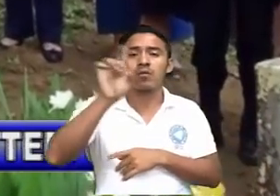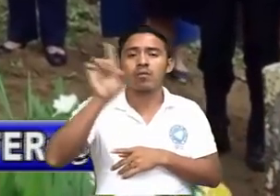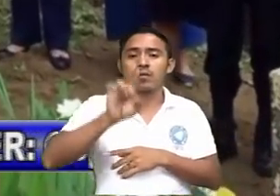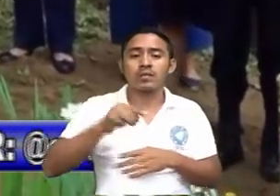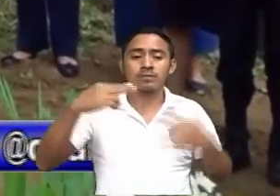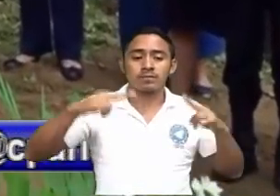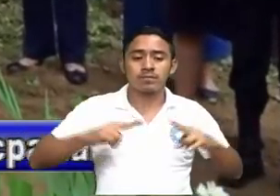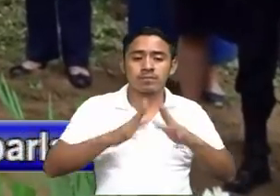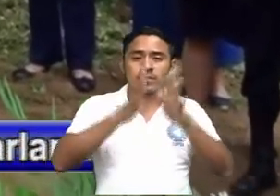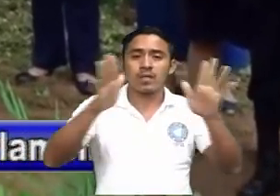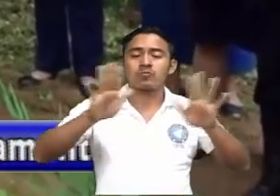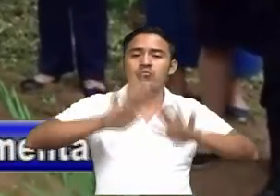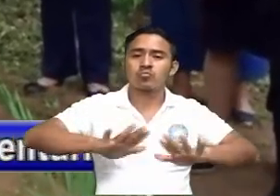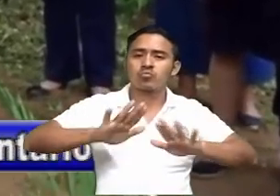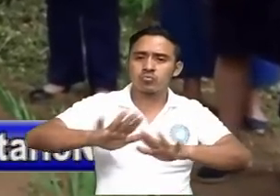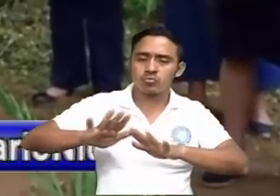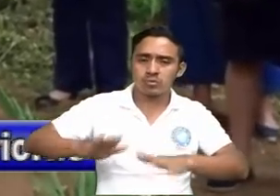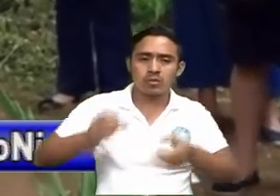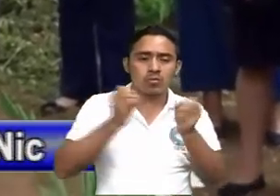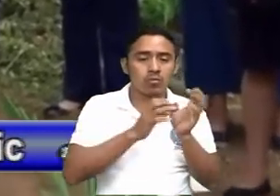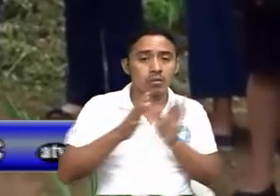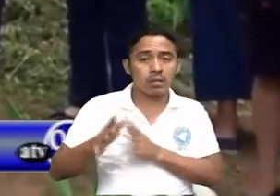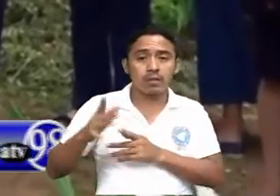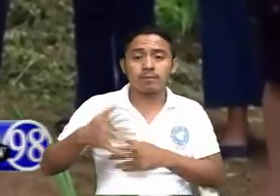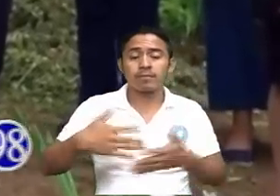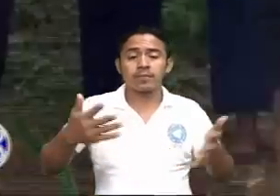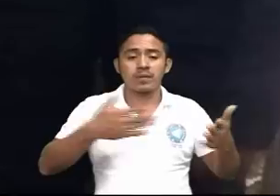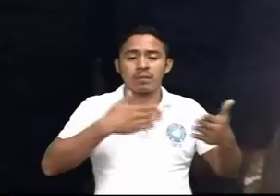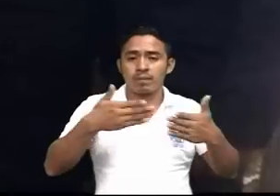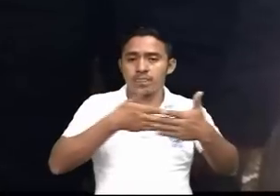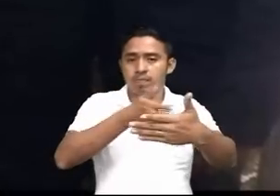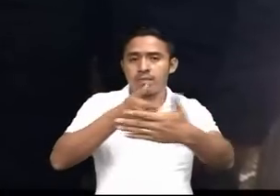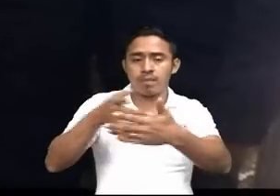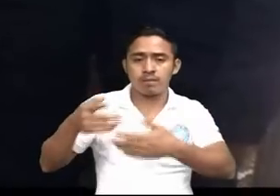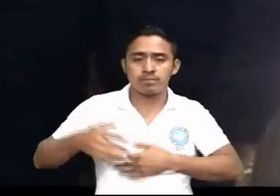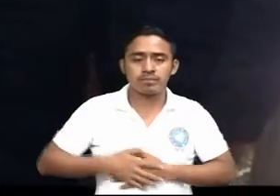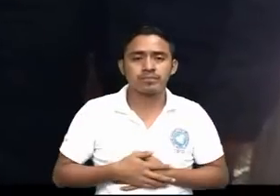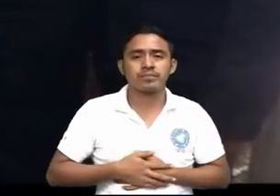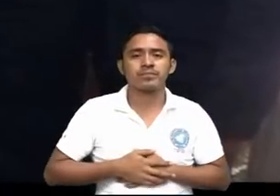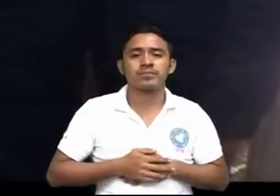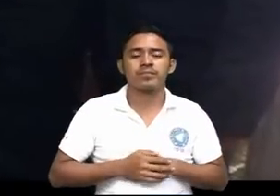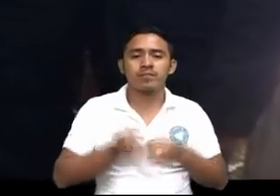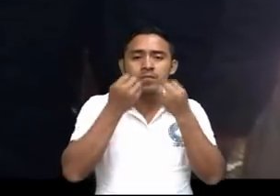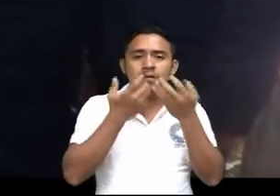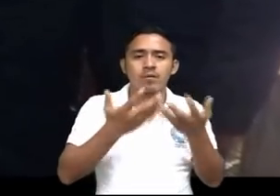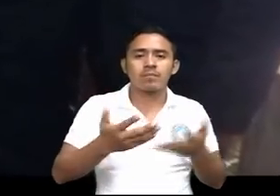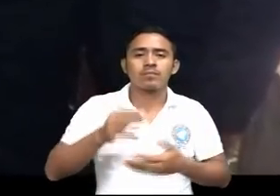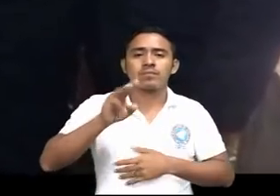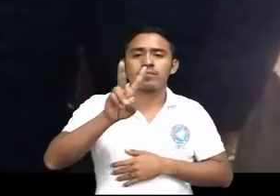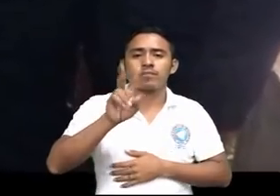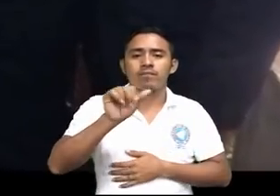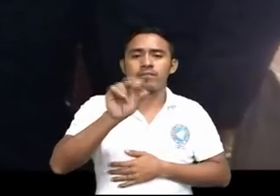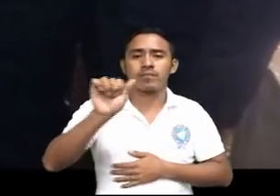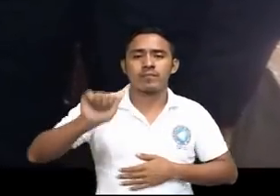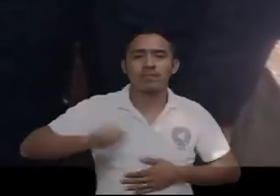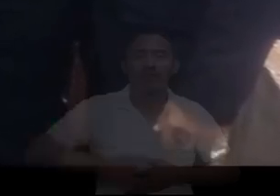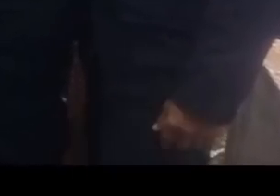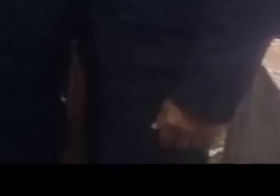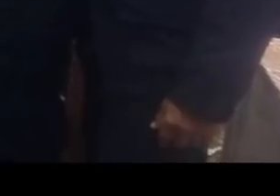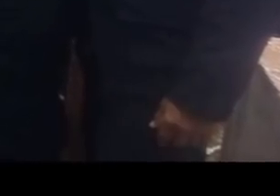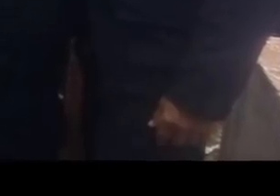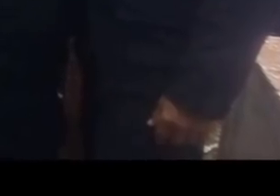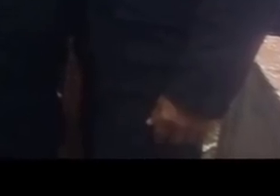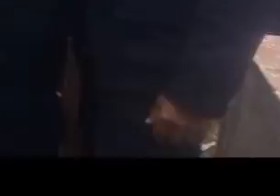en Nagarote tratando de restablecer el orden y quitar los tranques. Para el canal parlamentario les informó Vanessa Paz.